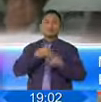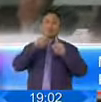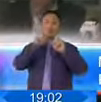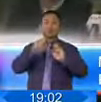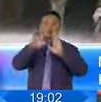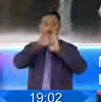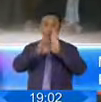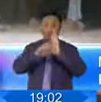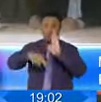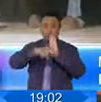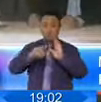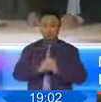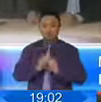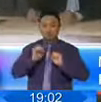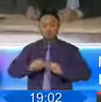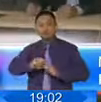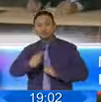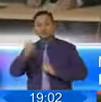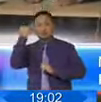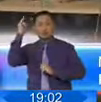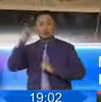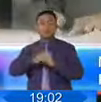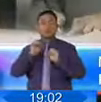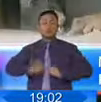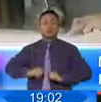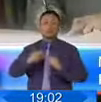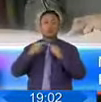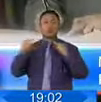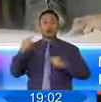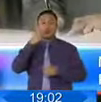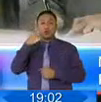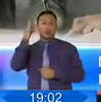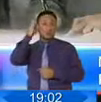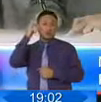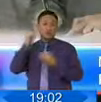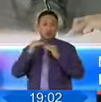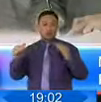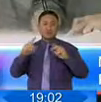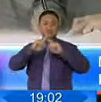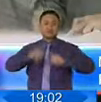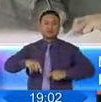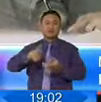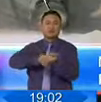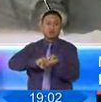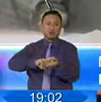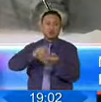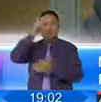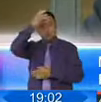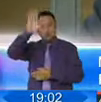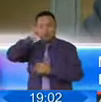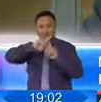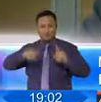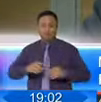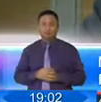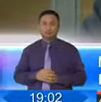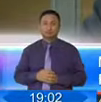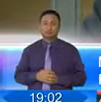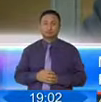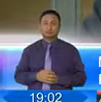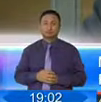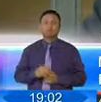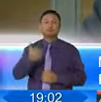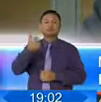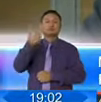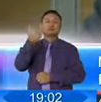y también en ejes transversales como la paridad de género, diversidad regional, etnaria y cultural. Considero que en los últimos